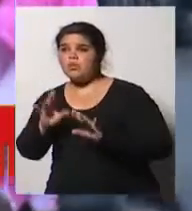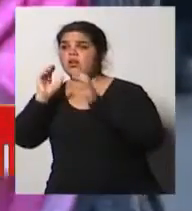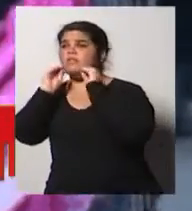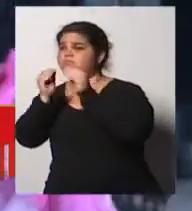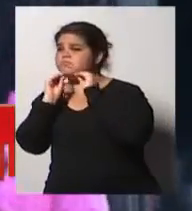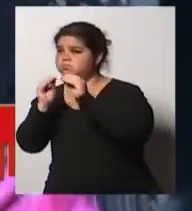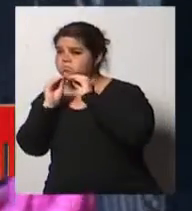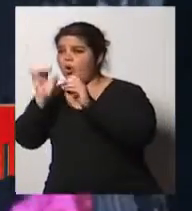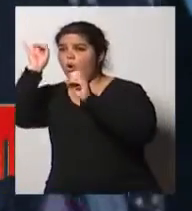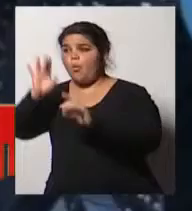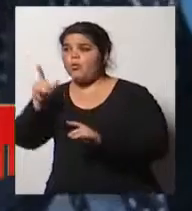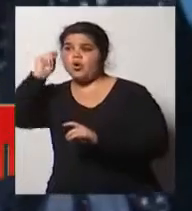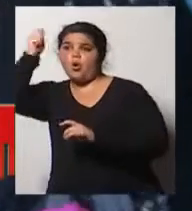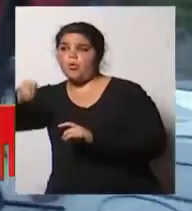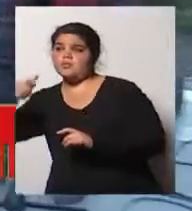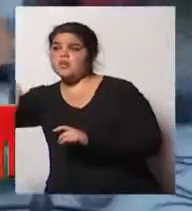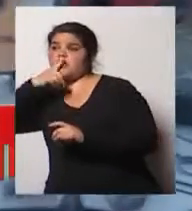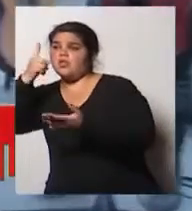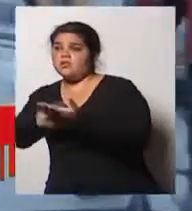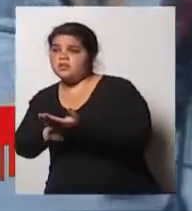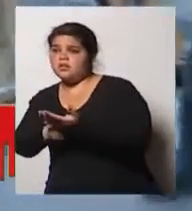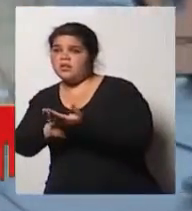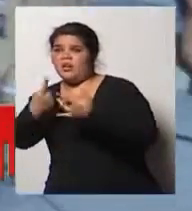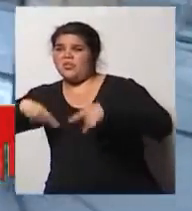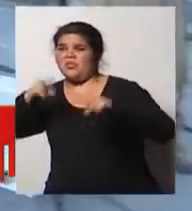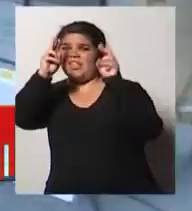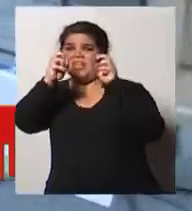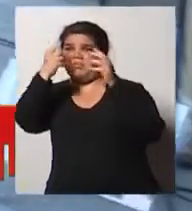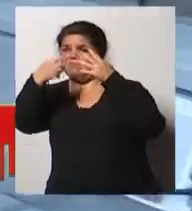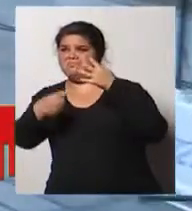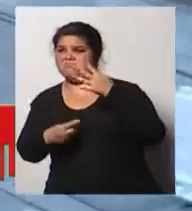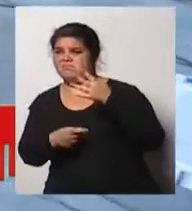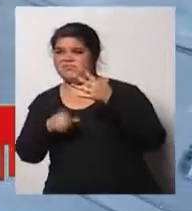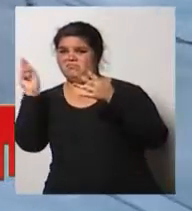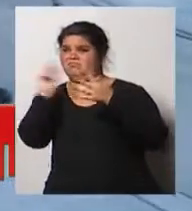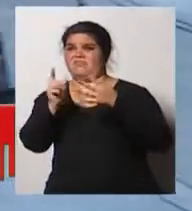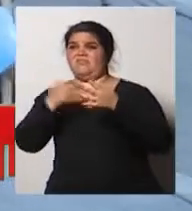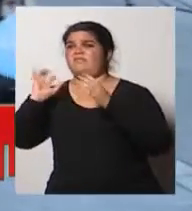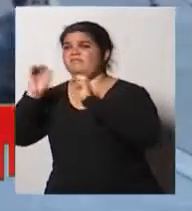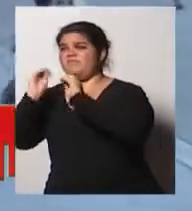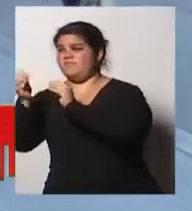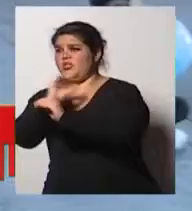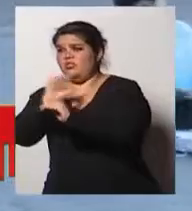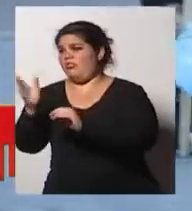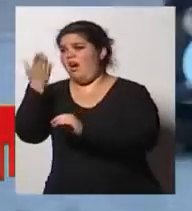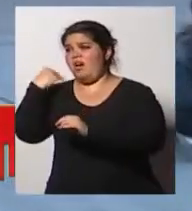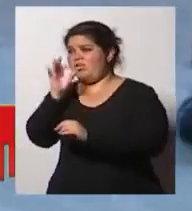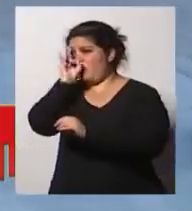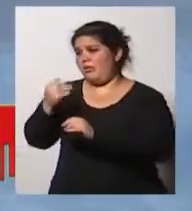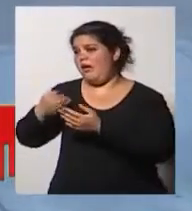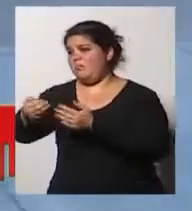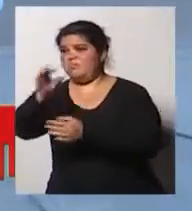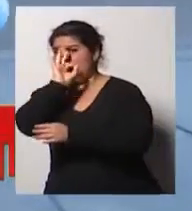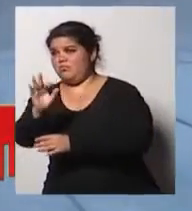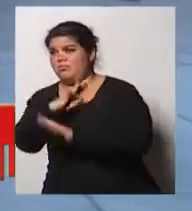único que la Corte tiene que resolver. Lo demás no está en discusión, no es motivo de discusión, nunca lo fue. Además,